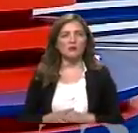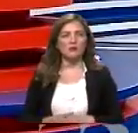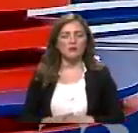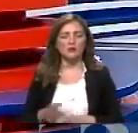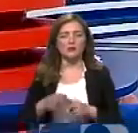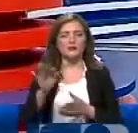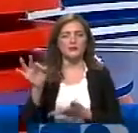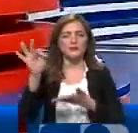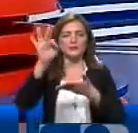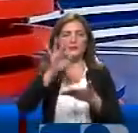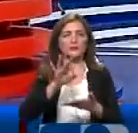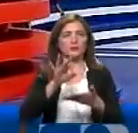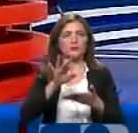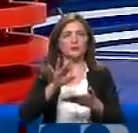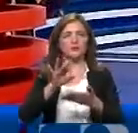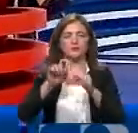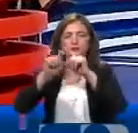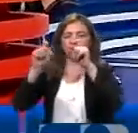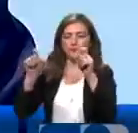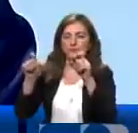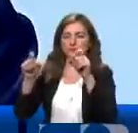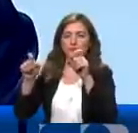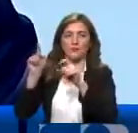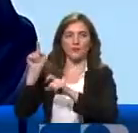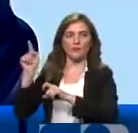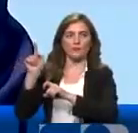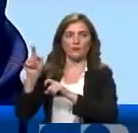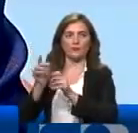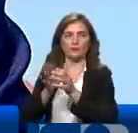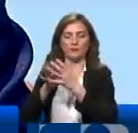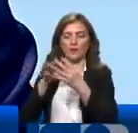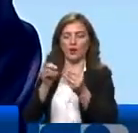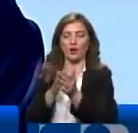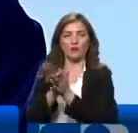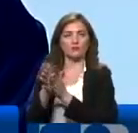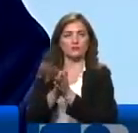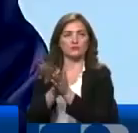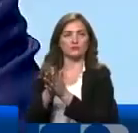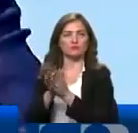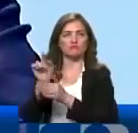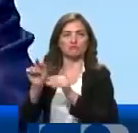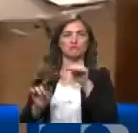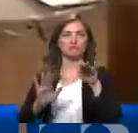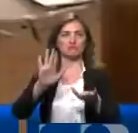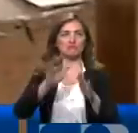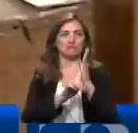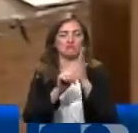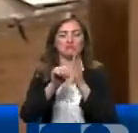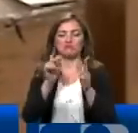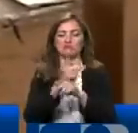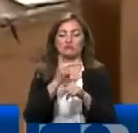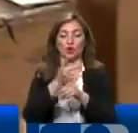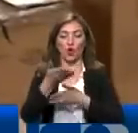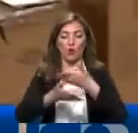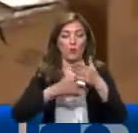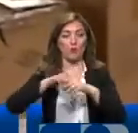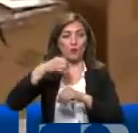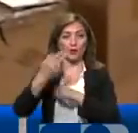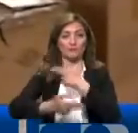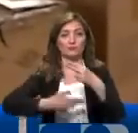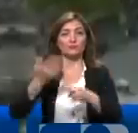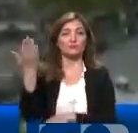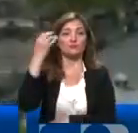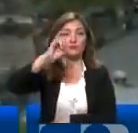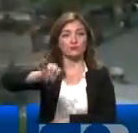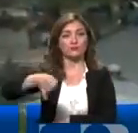El ex representante de los exportadores y empresario cacautero Iván Ontaneda fue nombrado como ministro de Producción y Comercio Exterior el